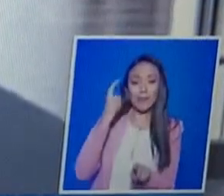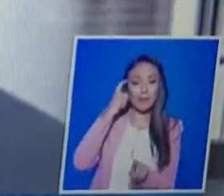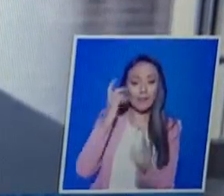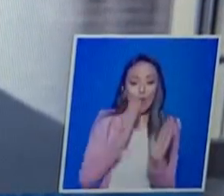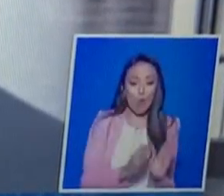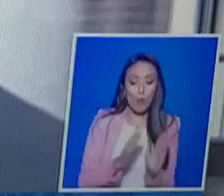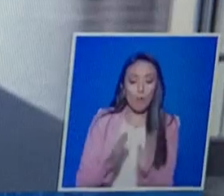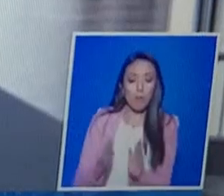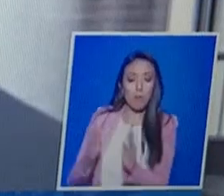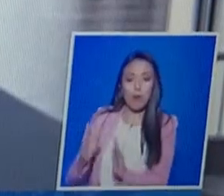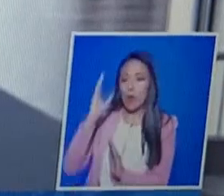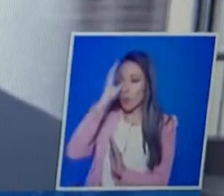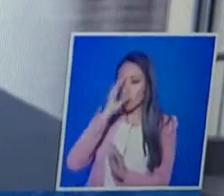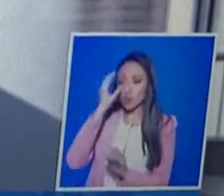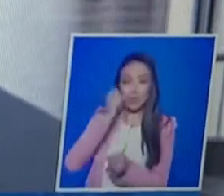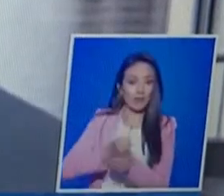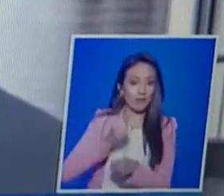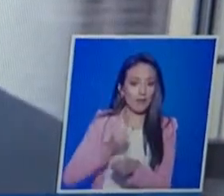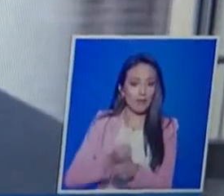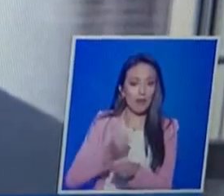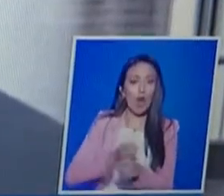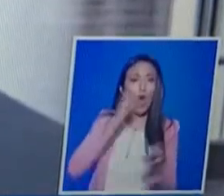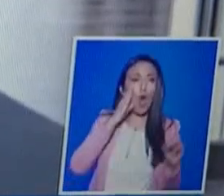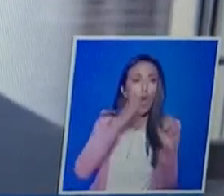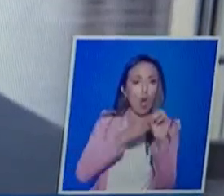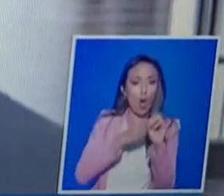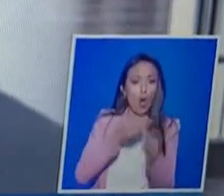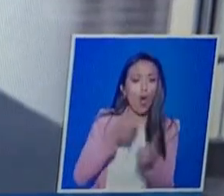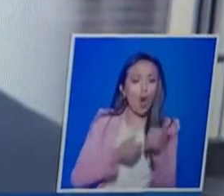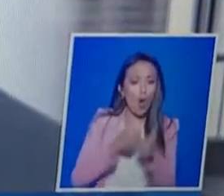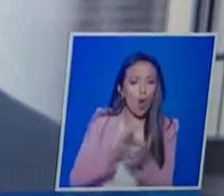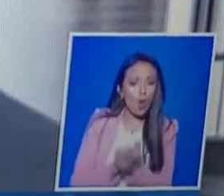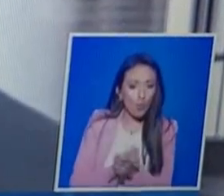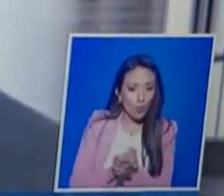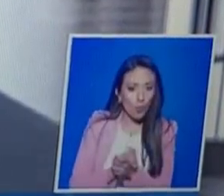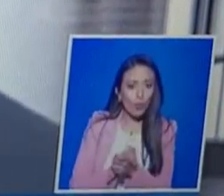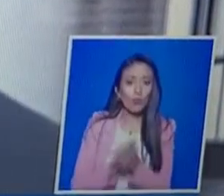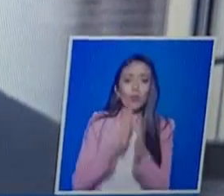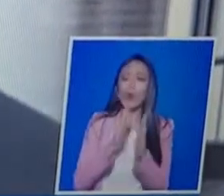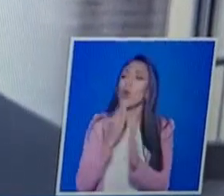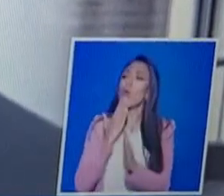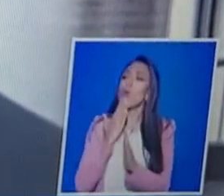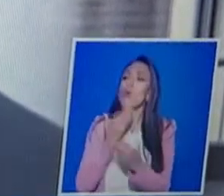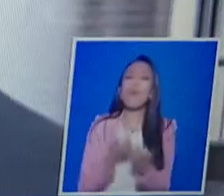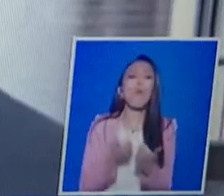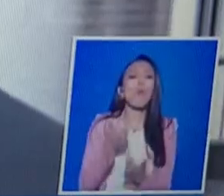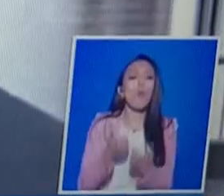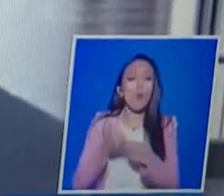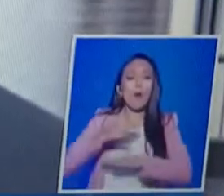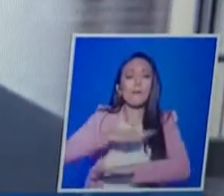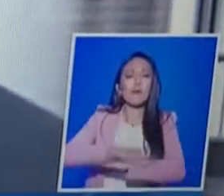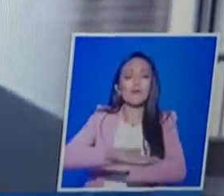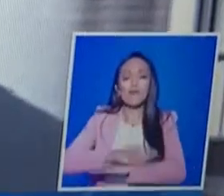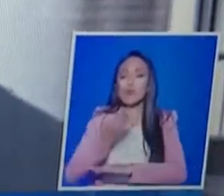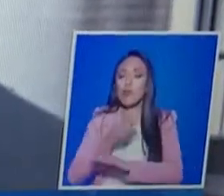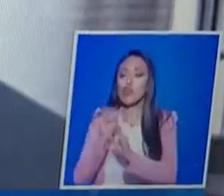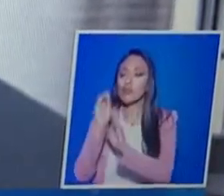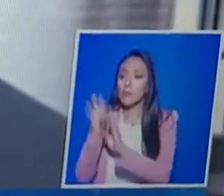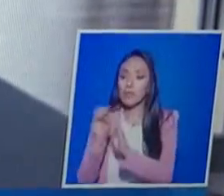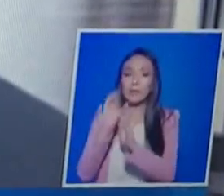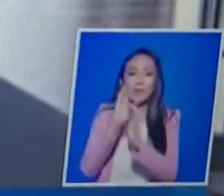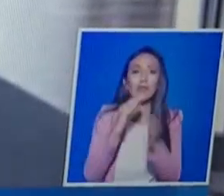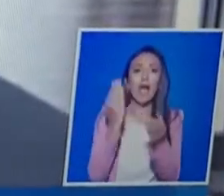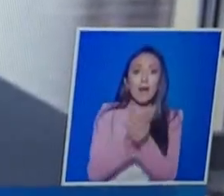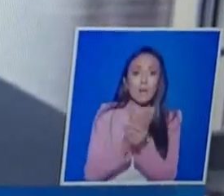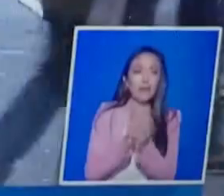empleo, definir muy bien esos objetivos, identificar cuáles van a ser esas plataformas donde tienen que cargar sus